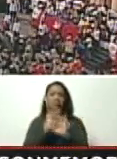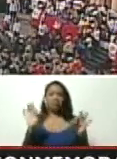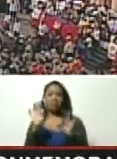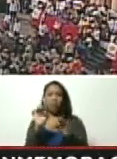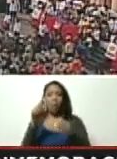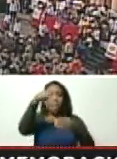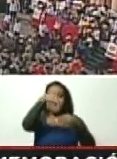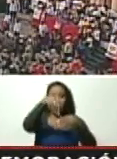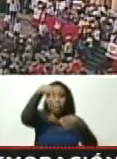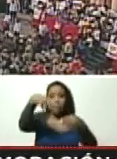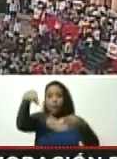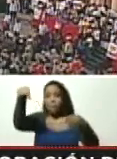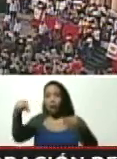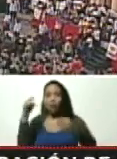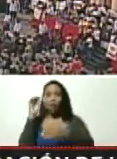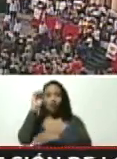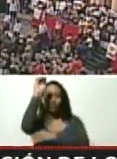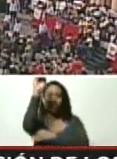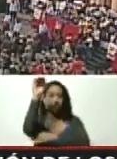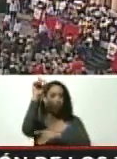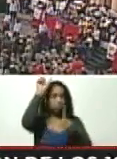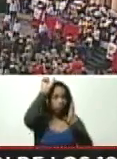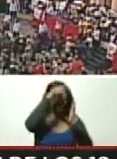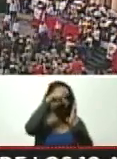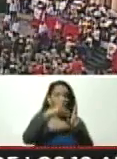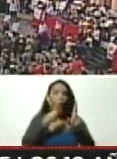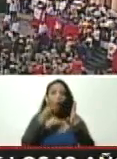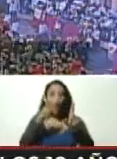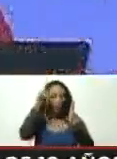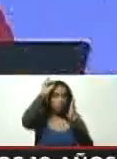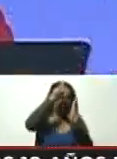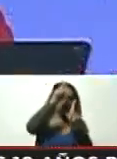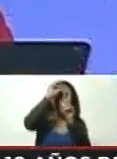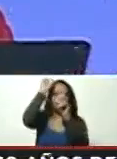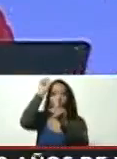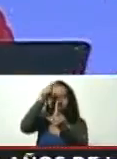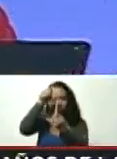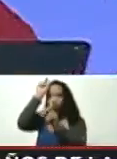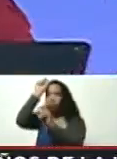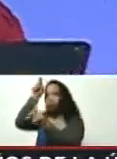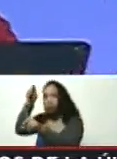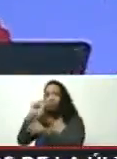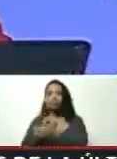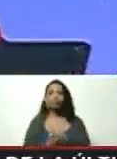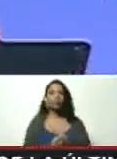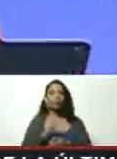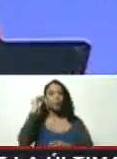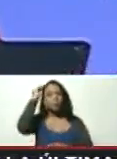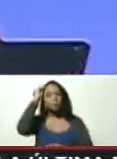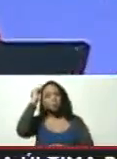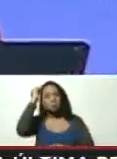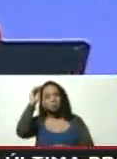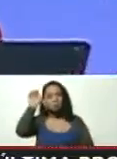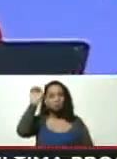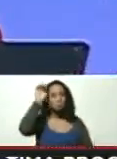Sembradores, sembrar el futuro, sembrar en la juventud, sembrar pensando en